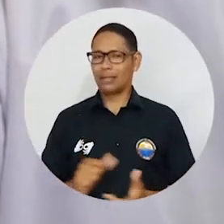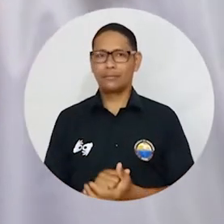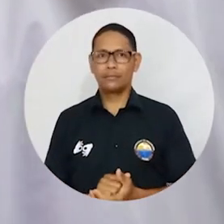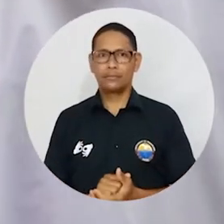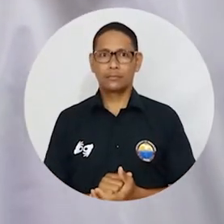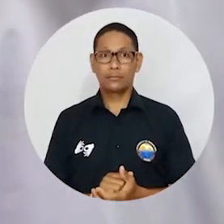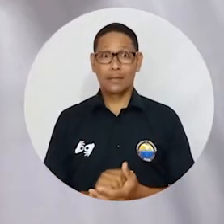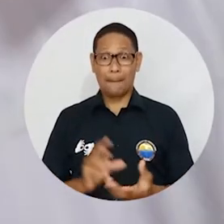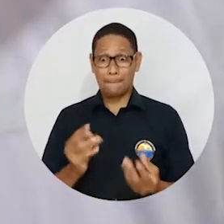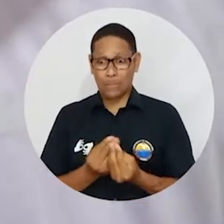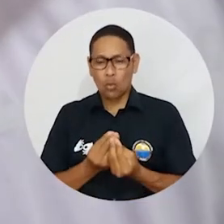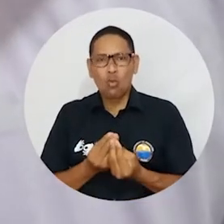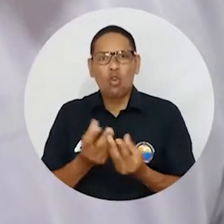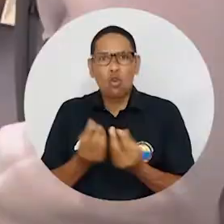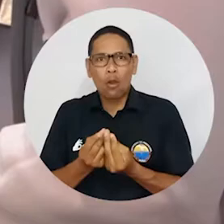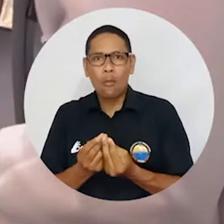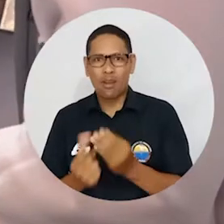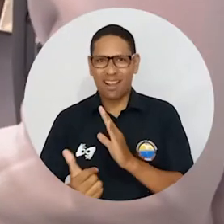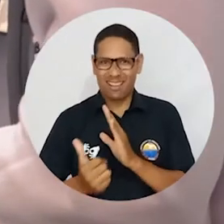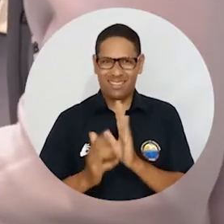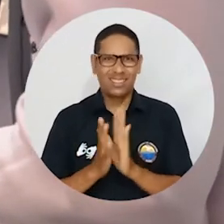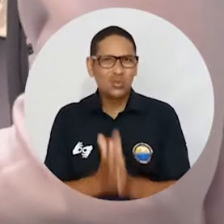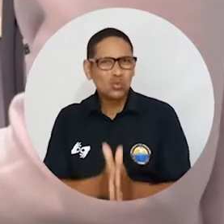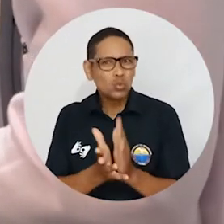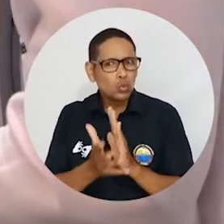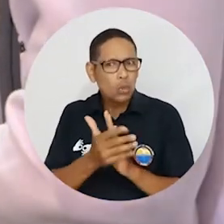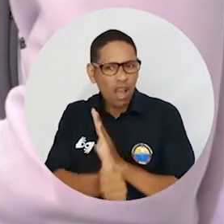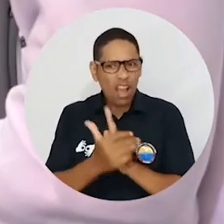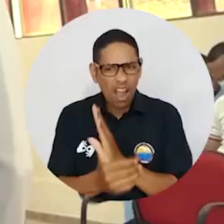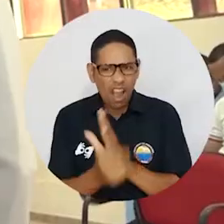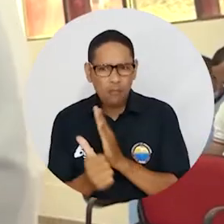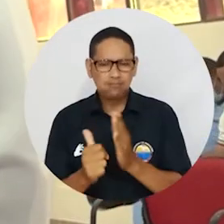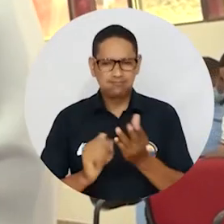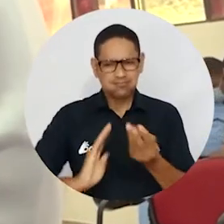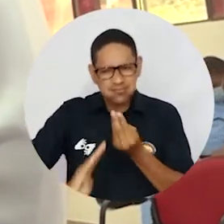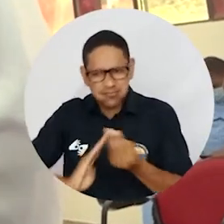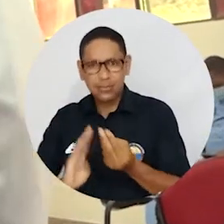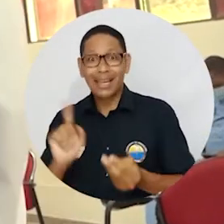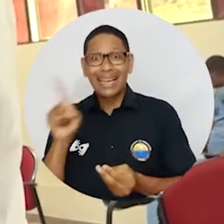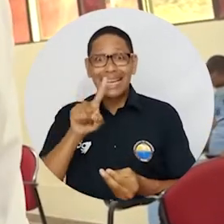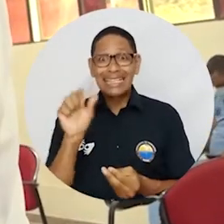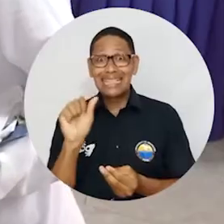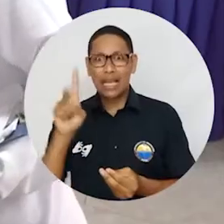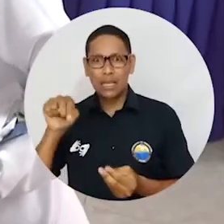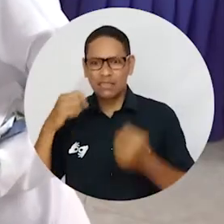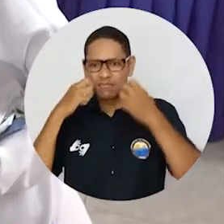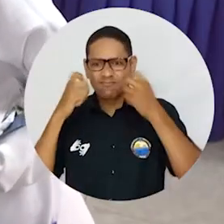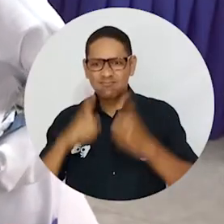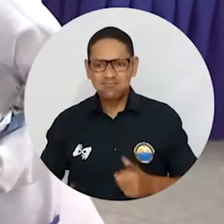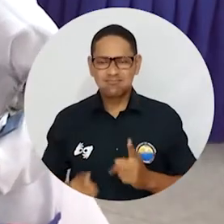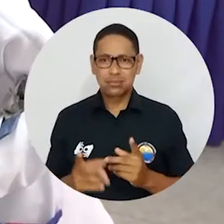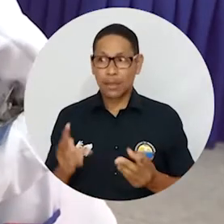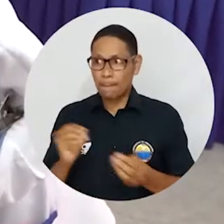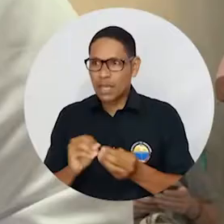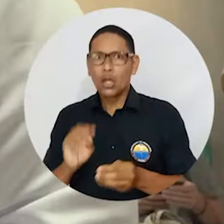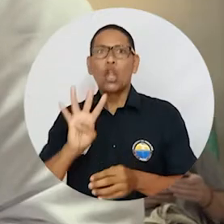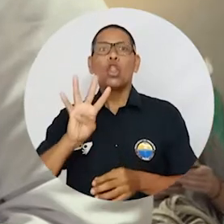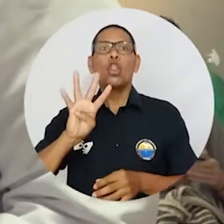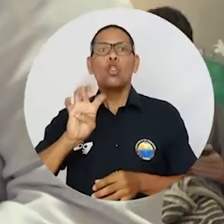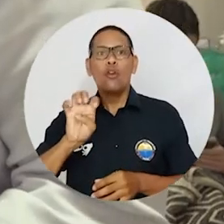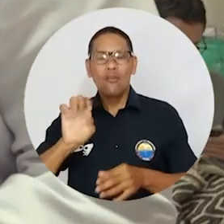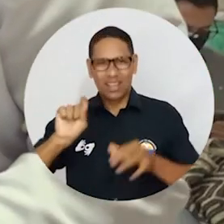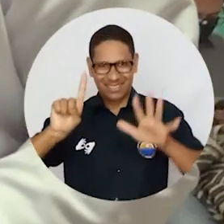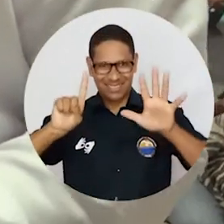Dirección de Talento Humano con el apoyo de la IPS Natalis SAS y estudiantes de noveno semestre del programa